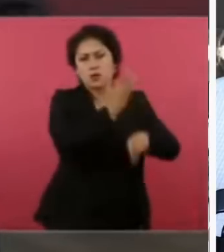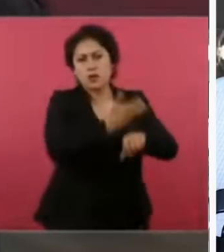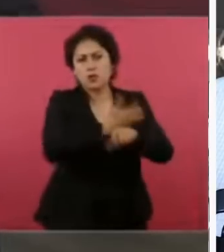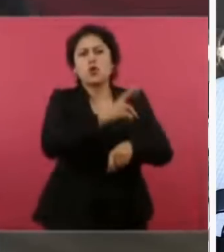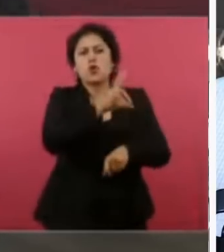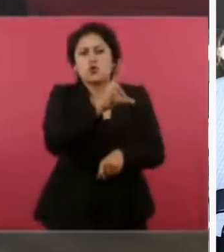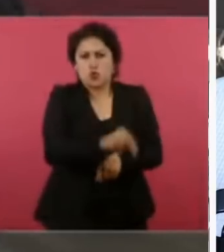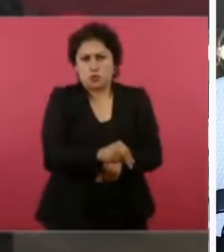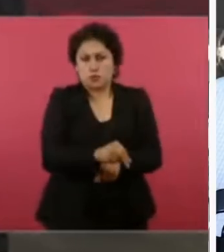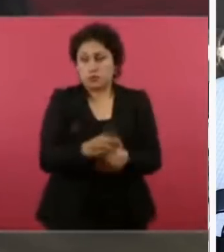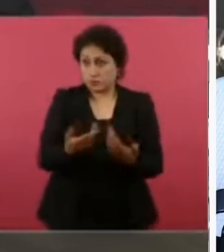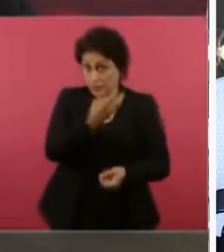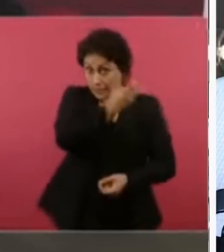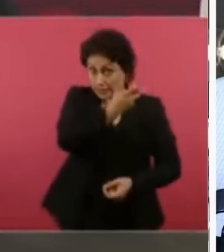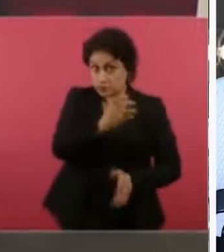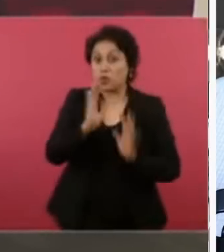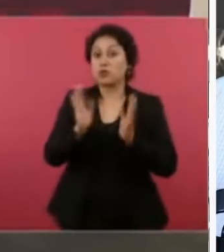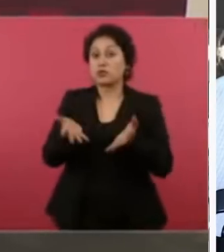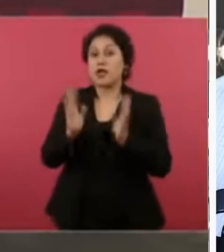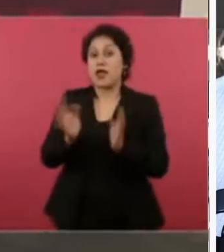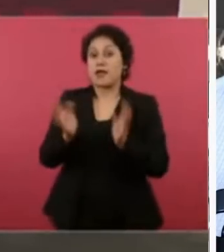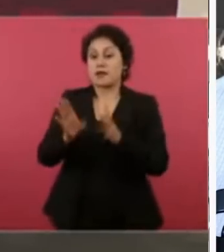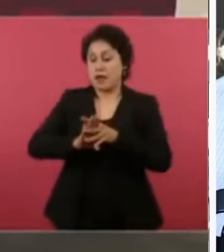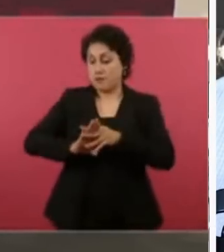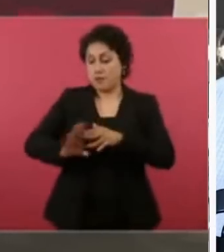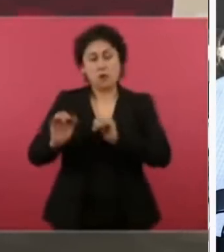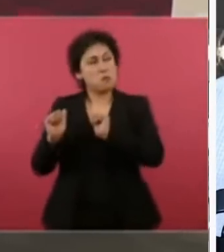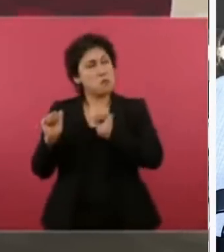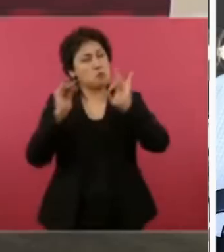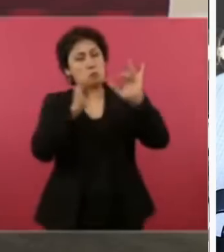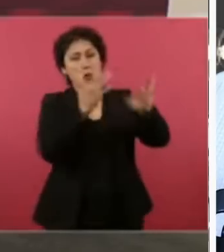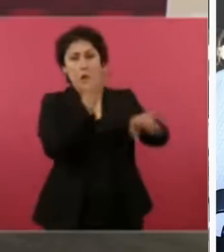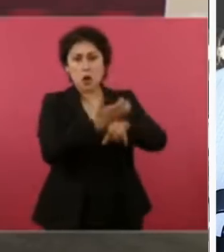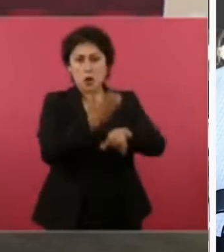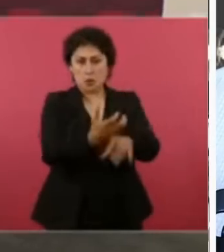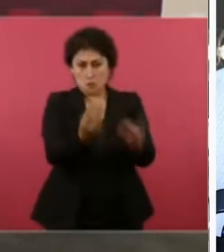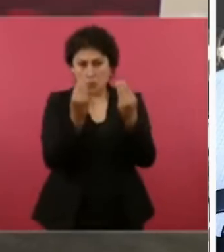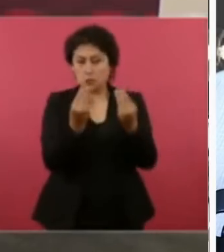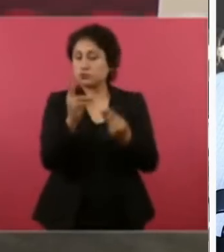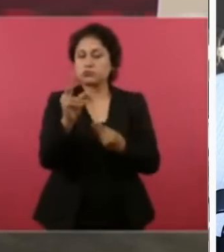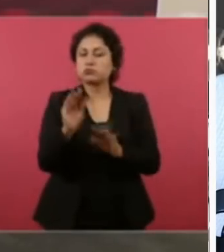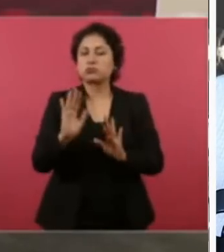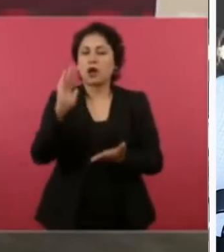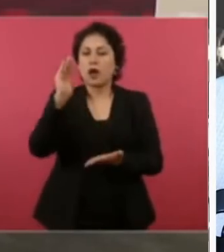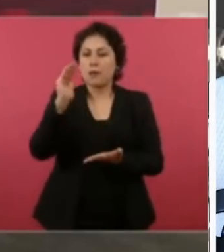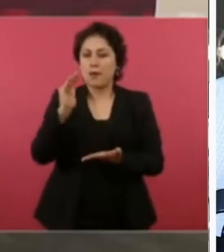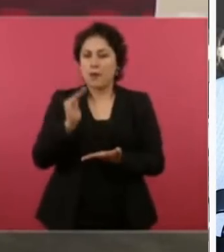Ya no hay la migración de mexicanos a Estados Unidos que había anteriormente,